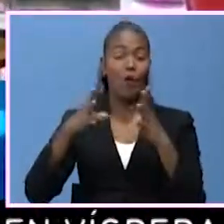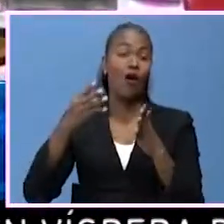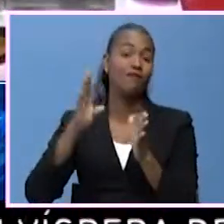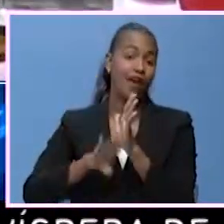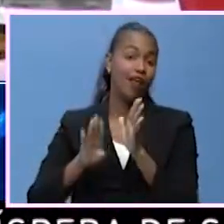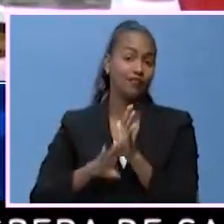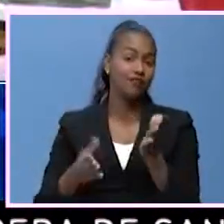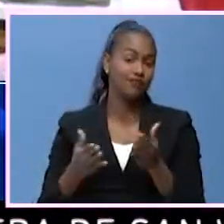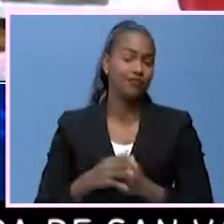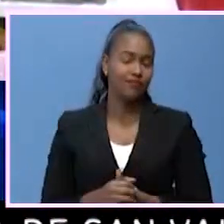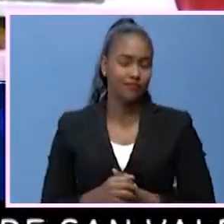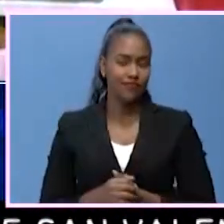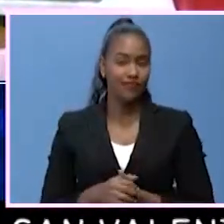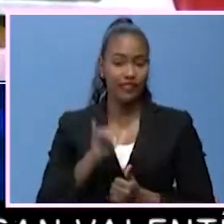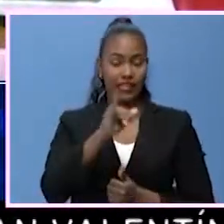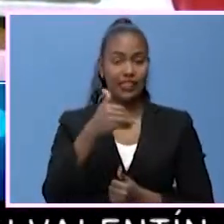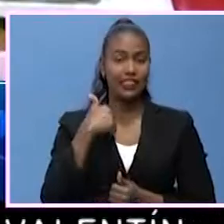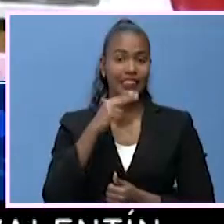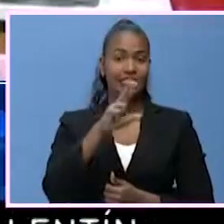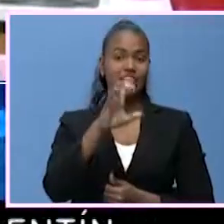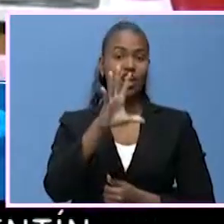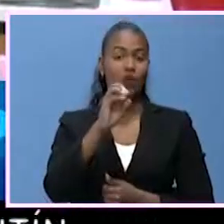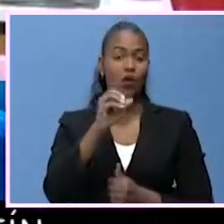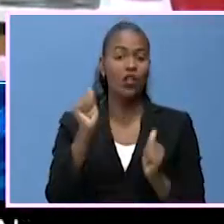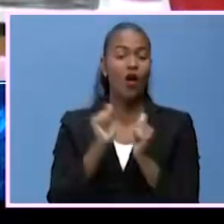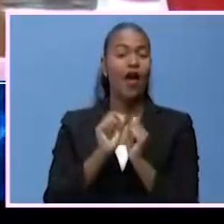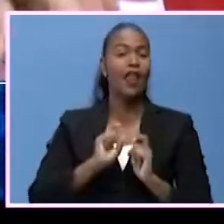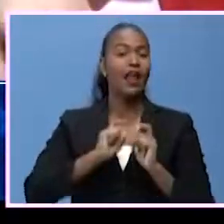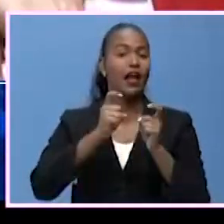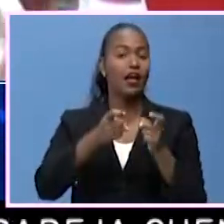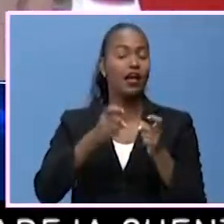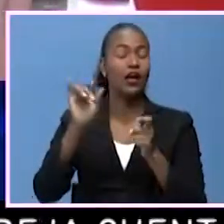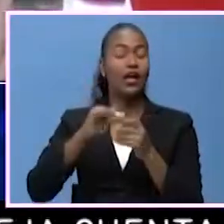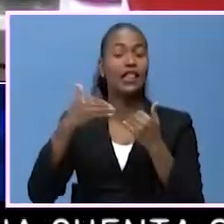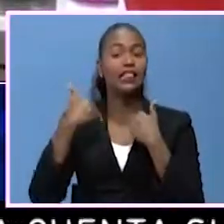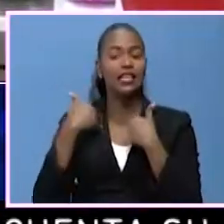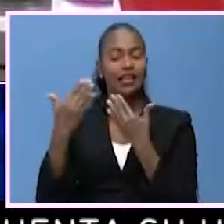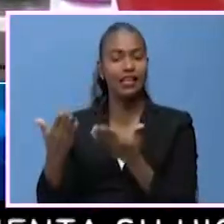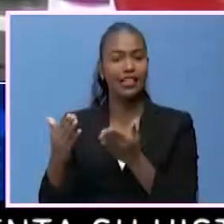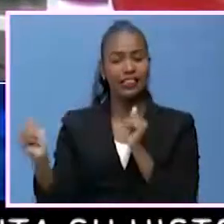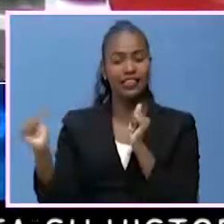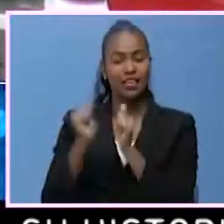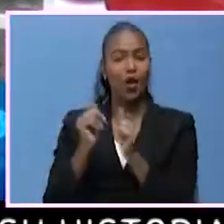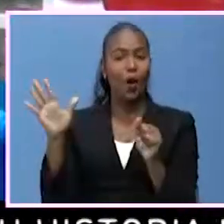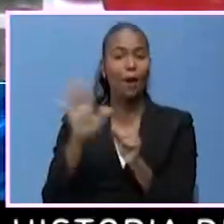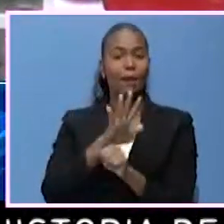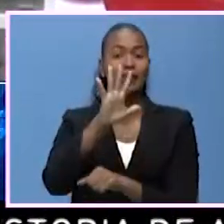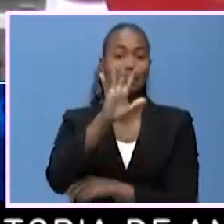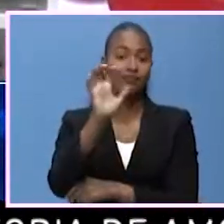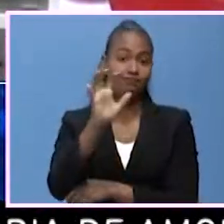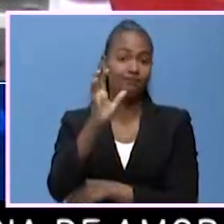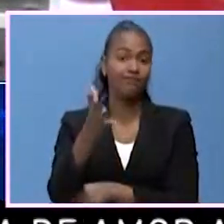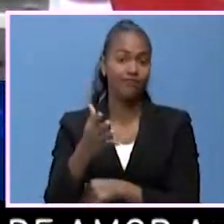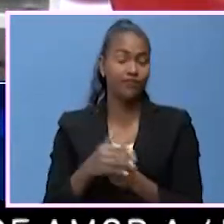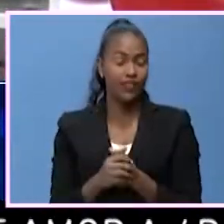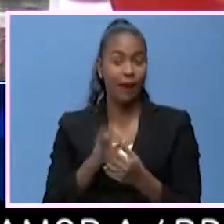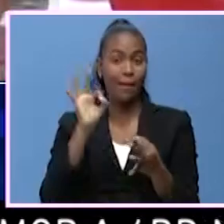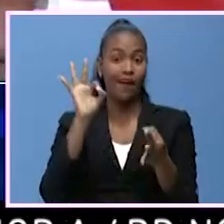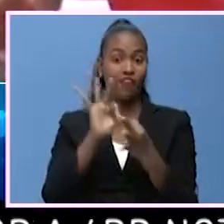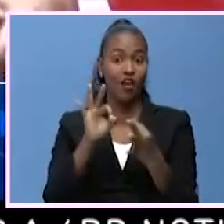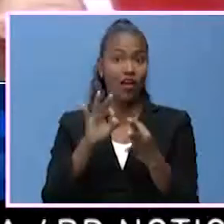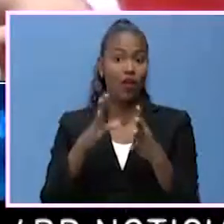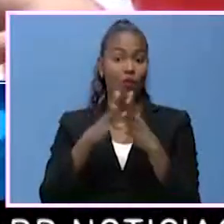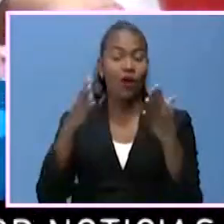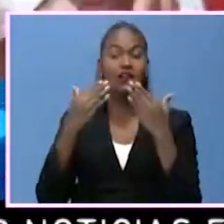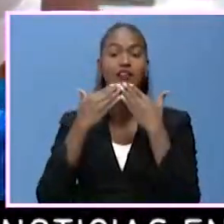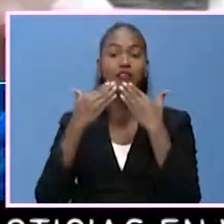económicos. Este te sale a 350 con el regalo y tienes este que viene completo a 500 pesos. Perfecto,